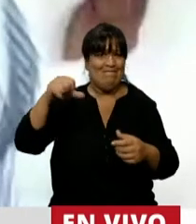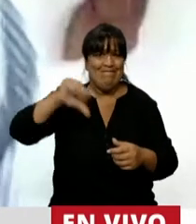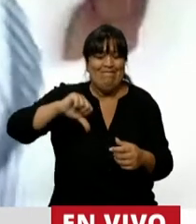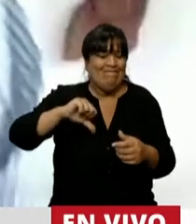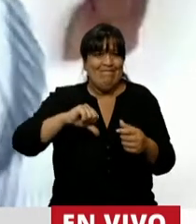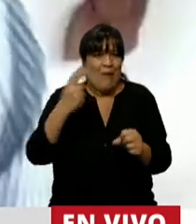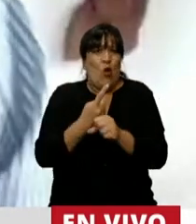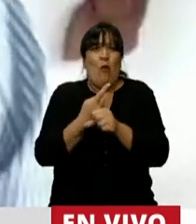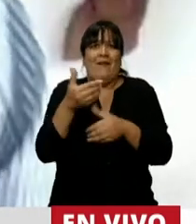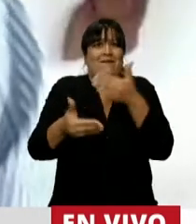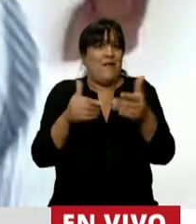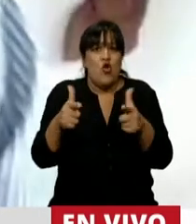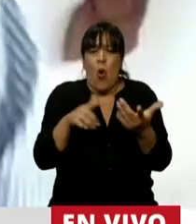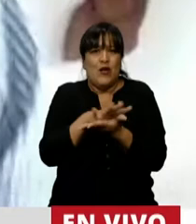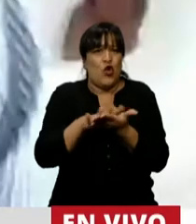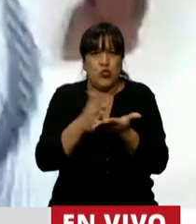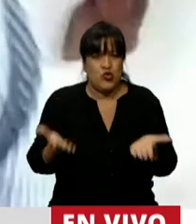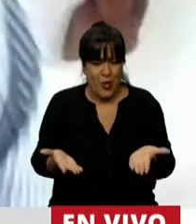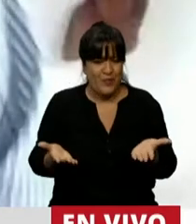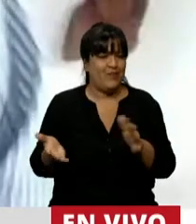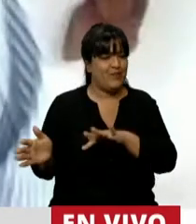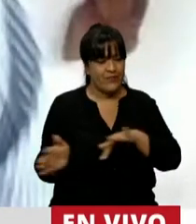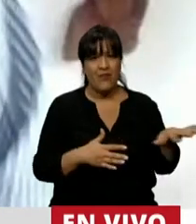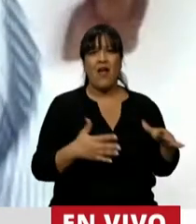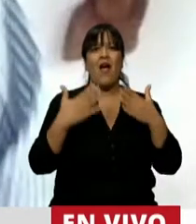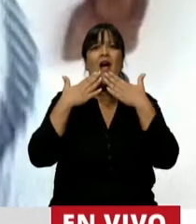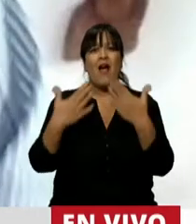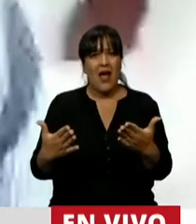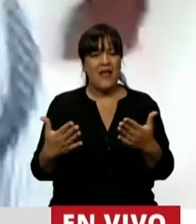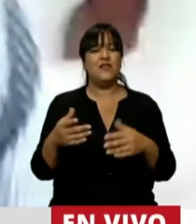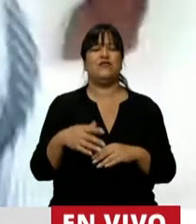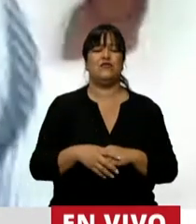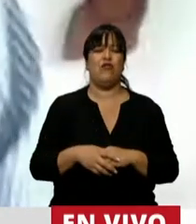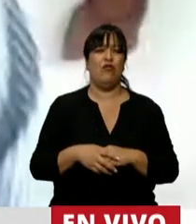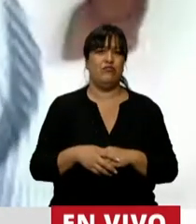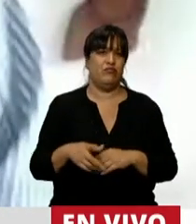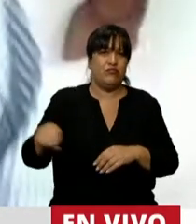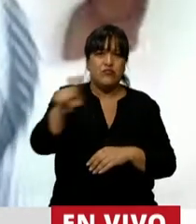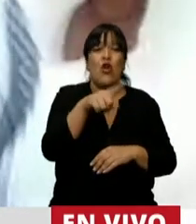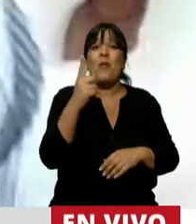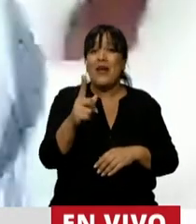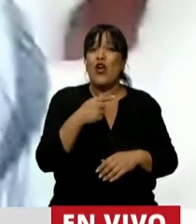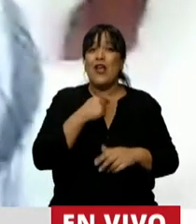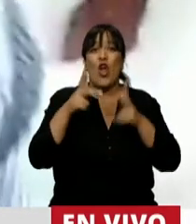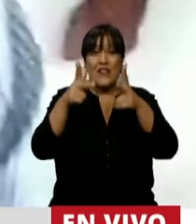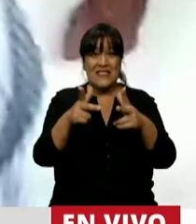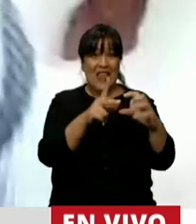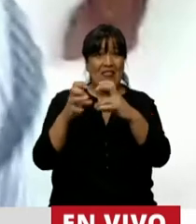atrás. Señor presidente, yo agradezco la deferencia, pero quiero decir que este debate